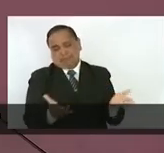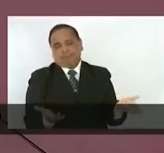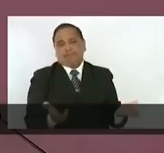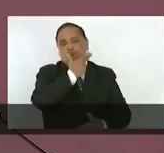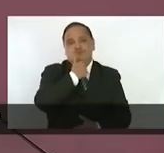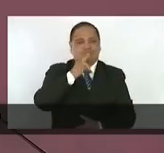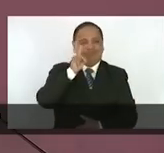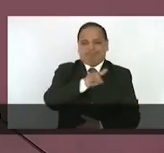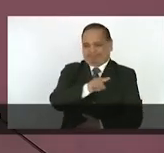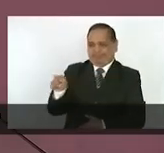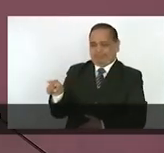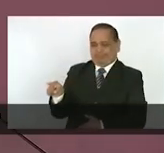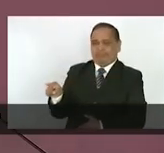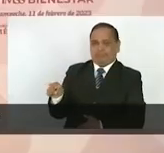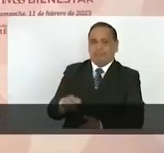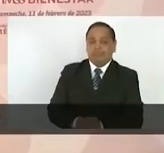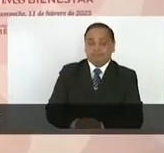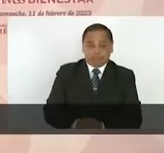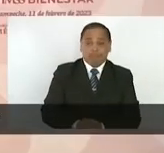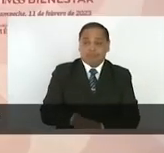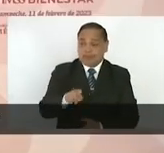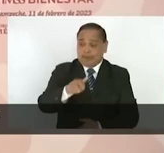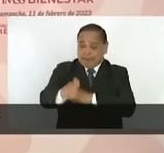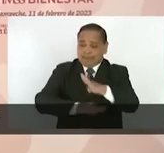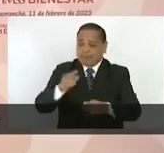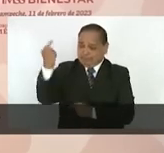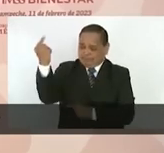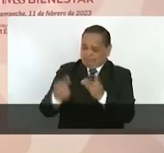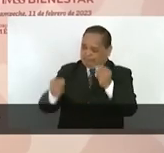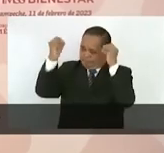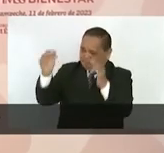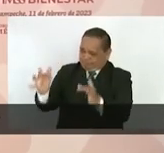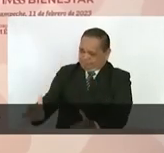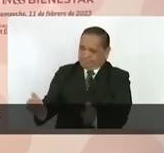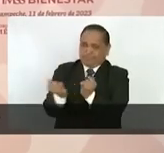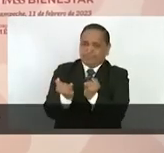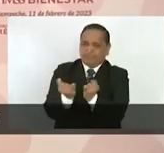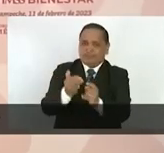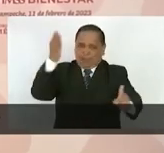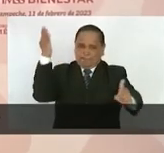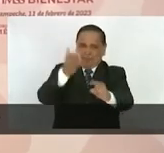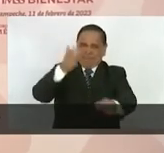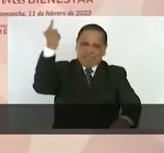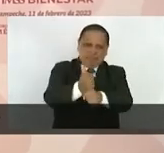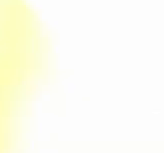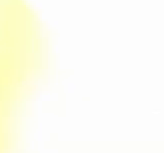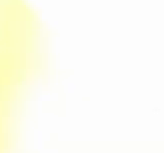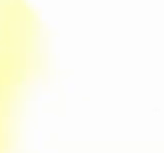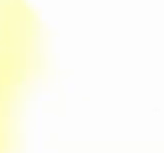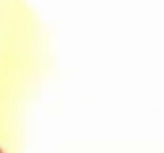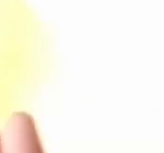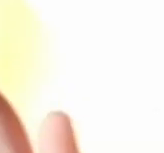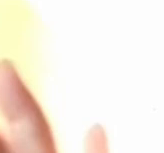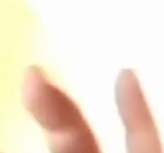de reabrir la frontera con Venezuela, que la gente lo interpreta como algo político, cuando es algo sobre